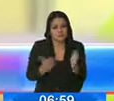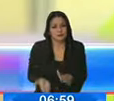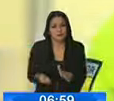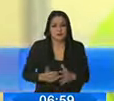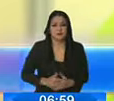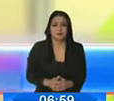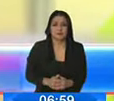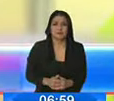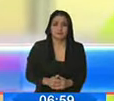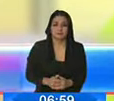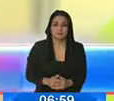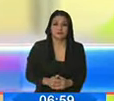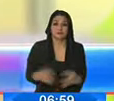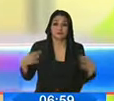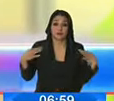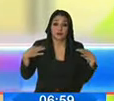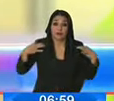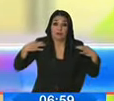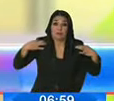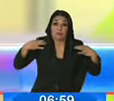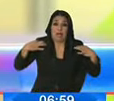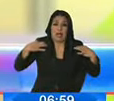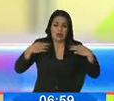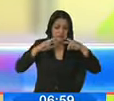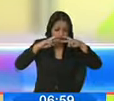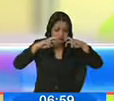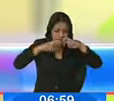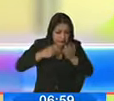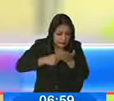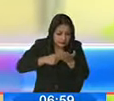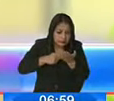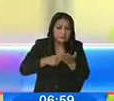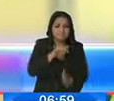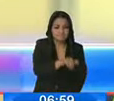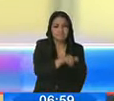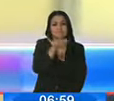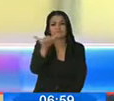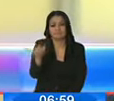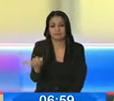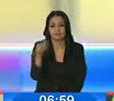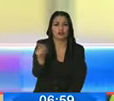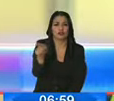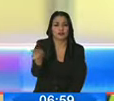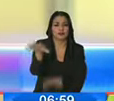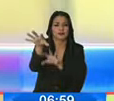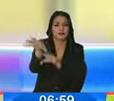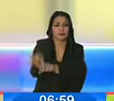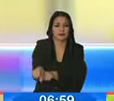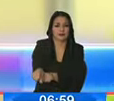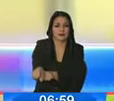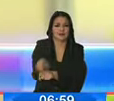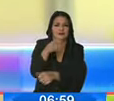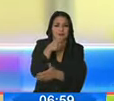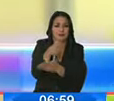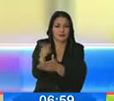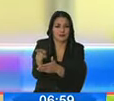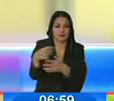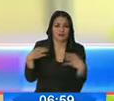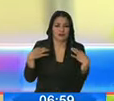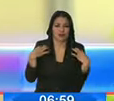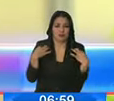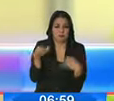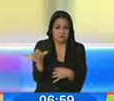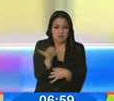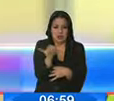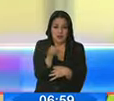análisis de las prendas, estas son coincidentes con dos de las prendas, y por medio del